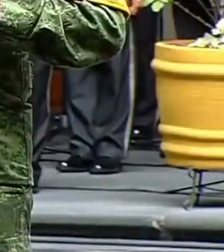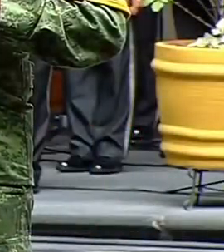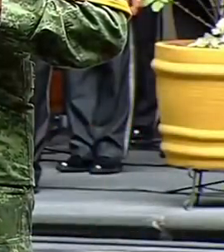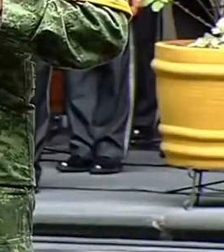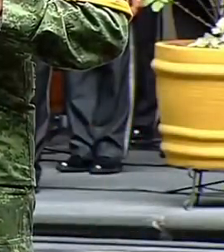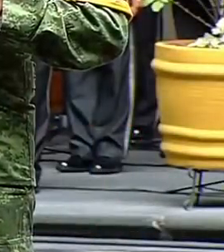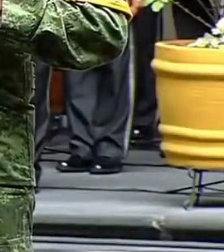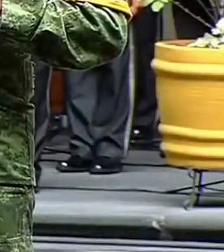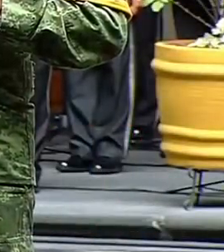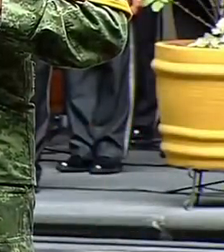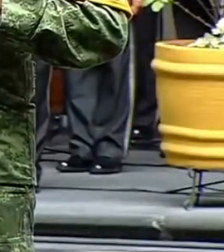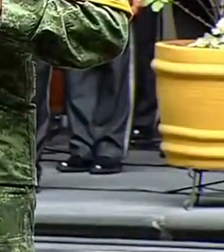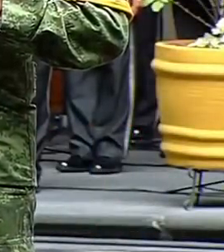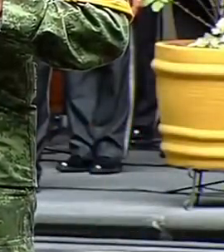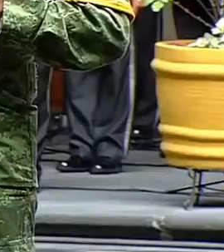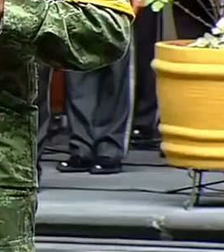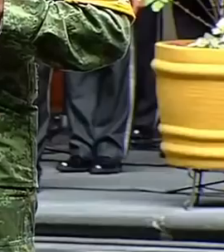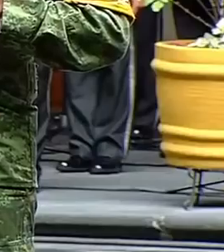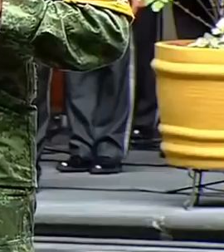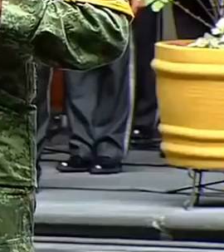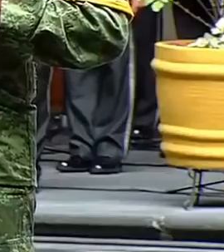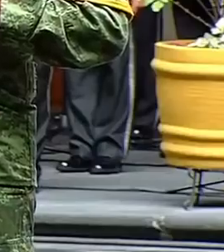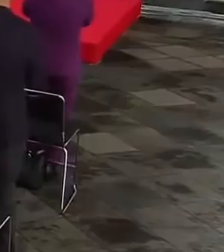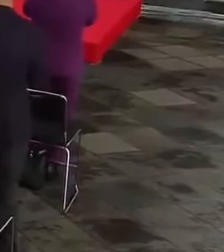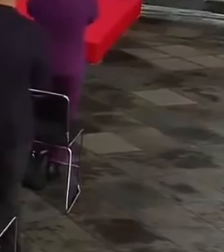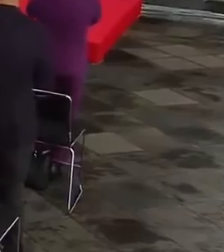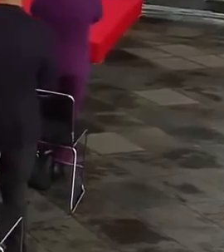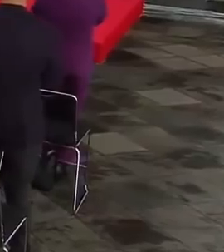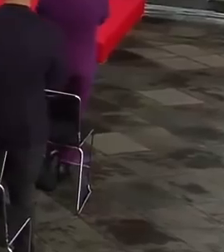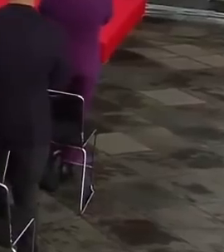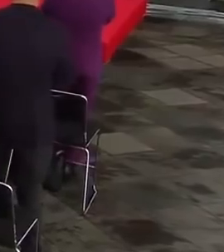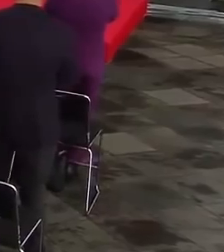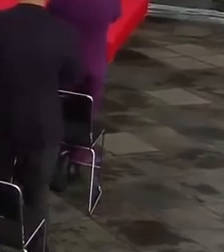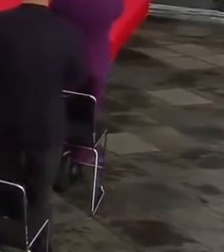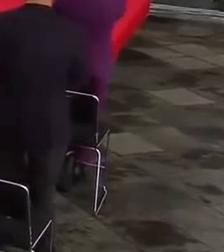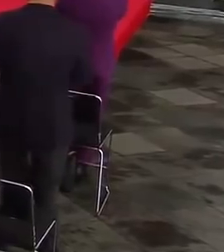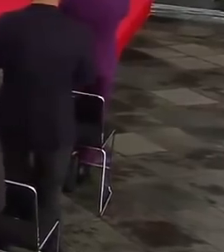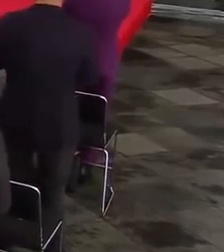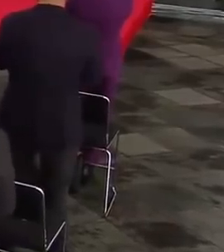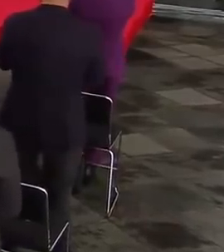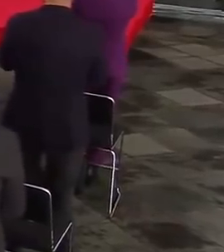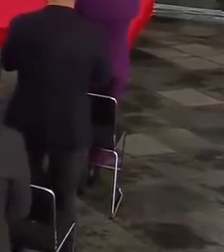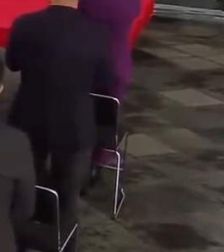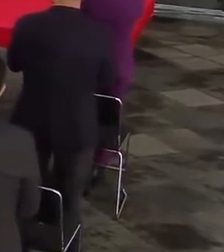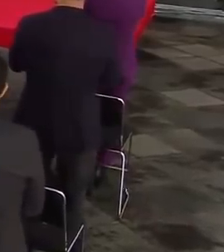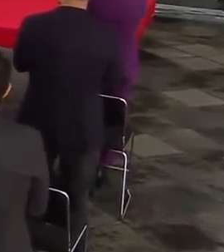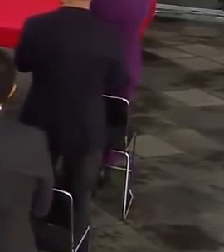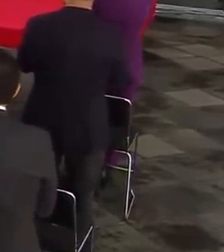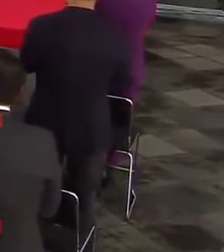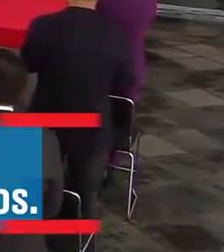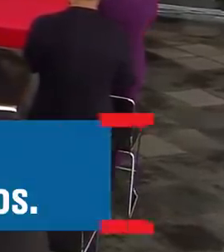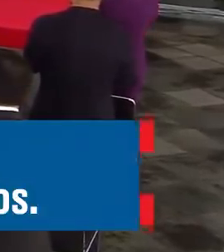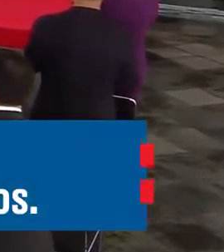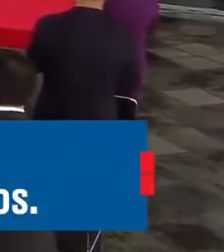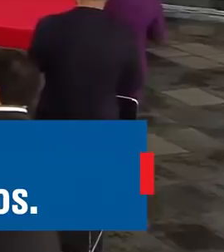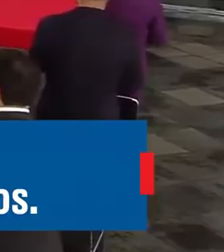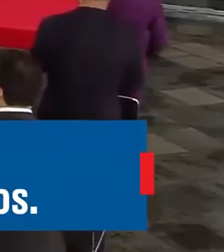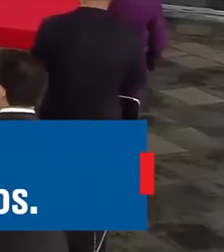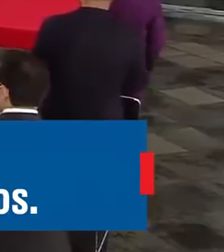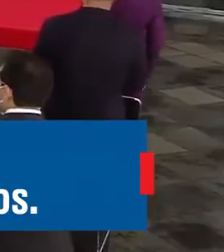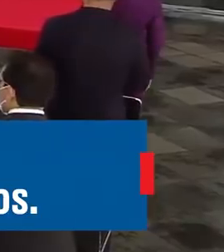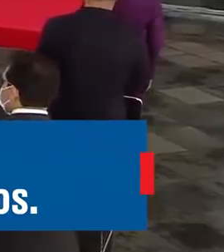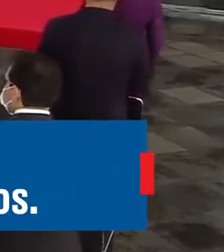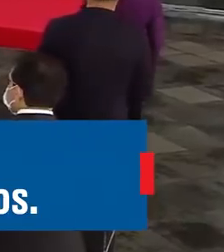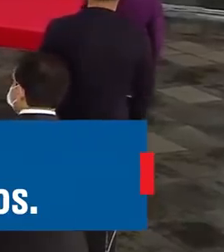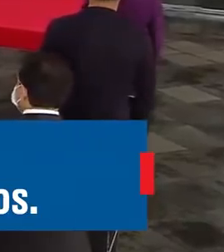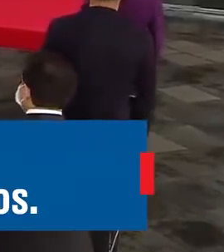que encabeza su gobierno. A casi un mes de que se celebraran los comicios de 2021, el Ejecutivo reiteró que su bancada